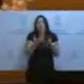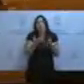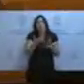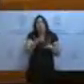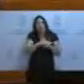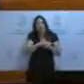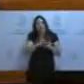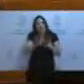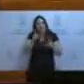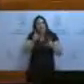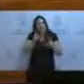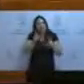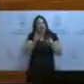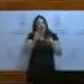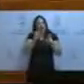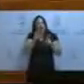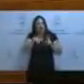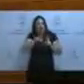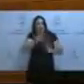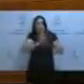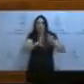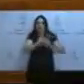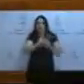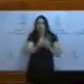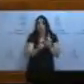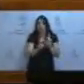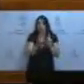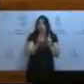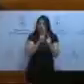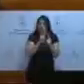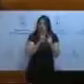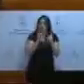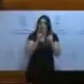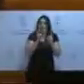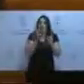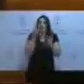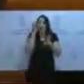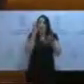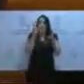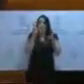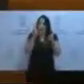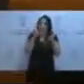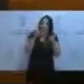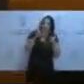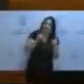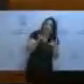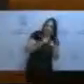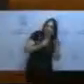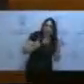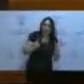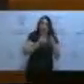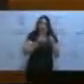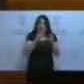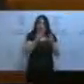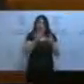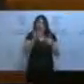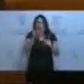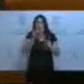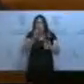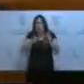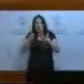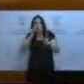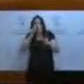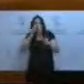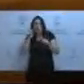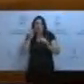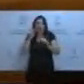para que no haya conflictos entre ellos. De manera que reproduce, por un lado, el animal está lo mejor posible en un estado de semilibertad, y por otro lado, los observadores, los turistas que vienen